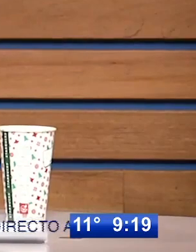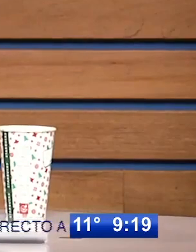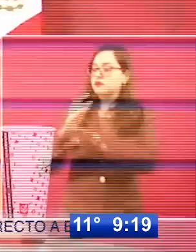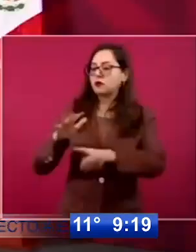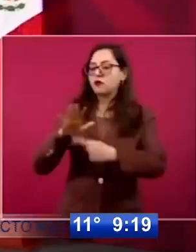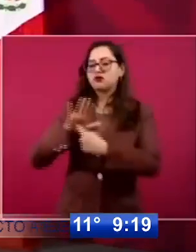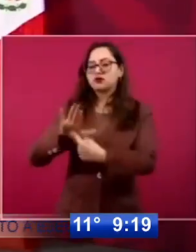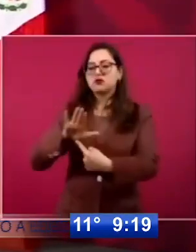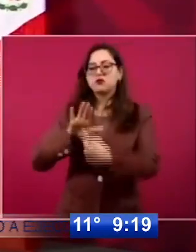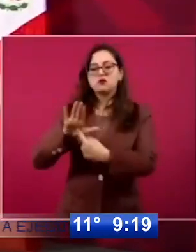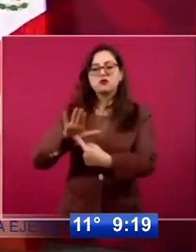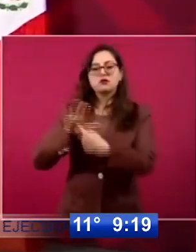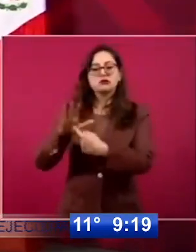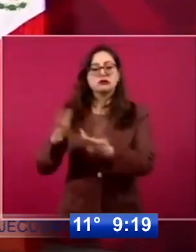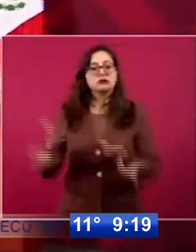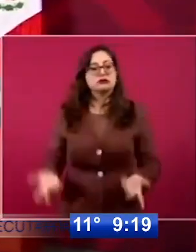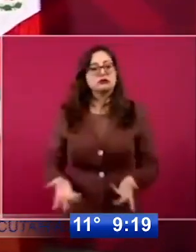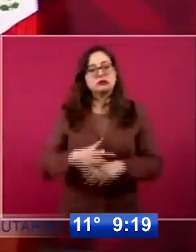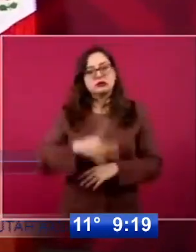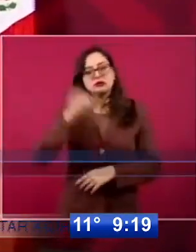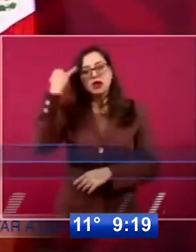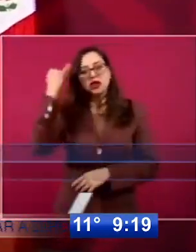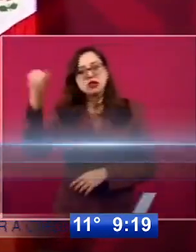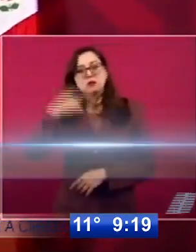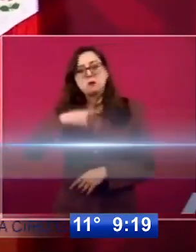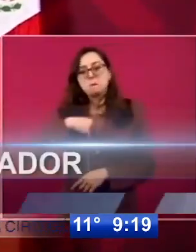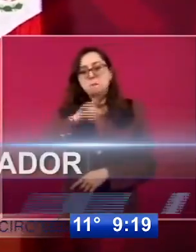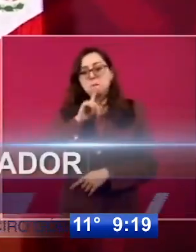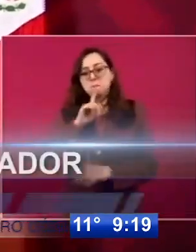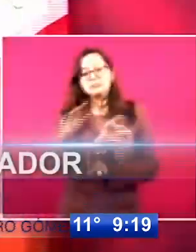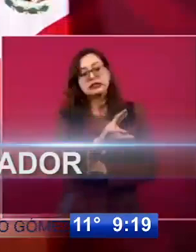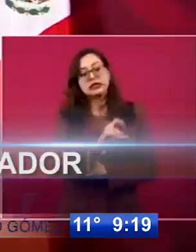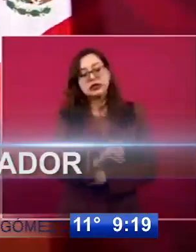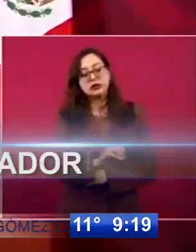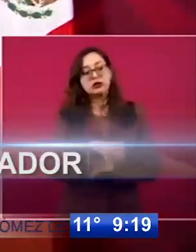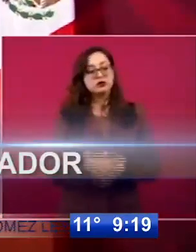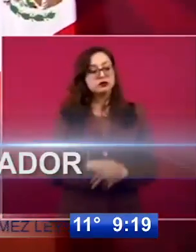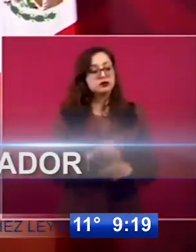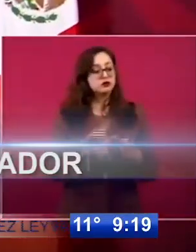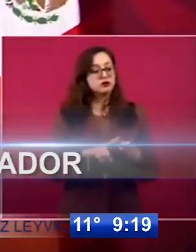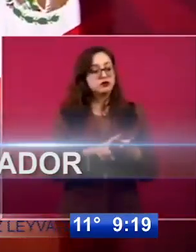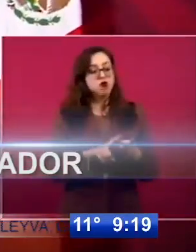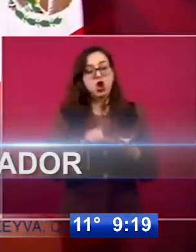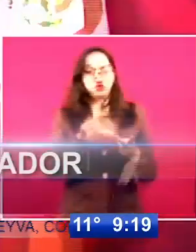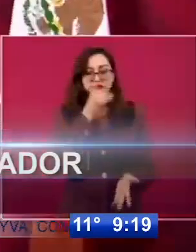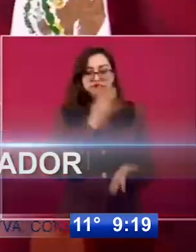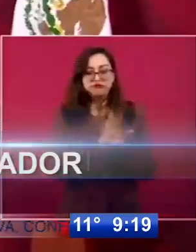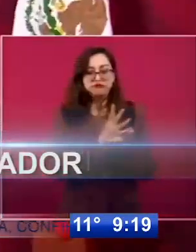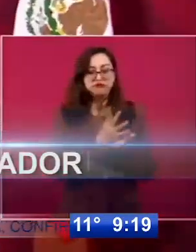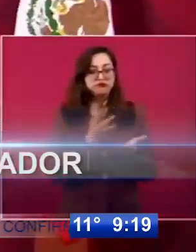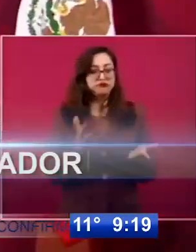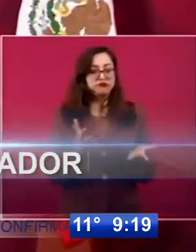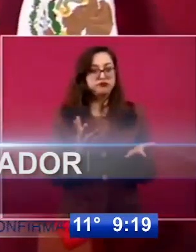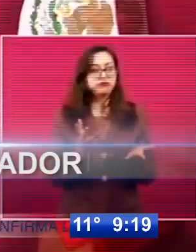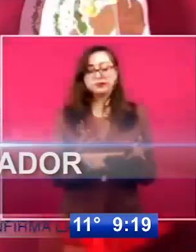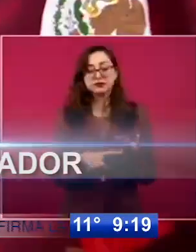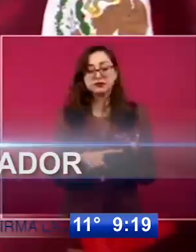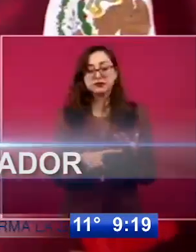del periodismo. Si nada más escucha a uno, a Ciro, o a Loré de Mola, o